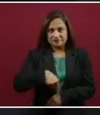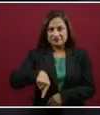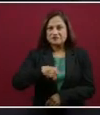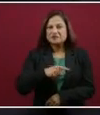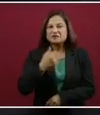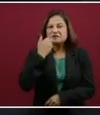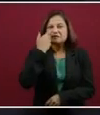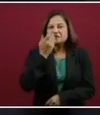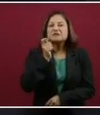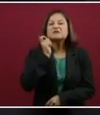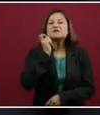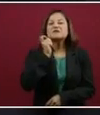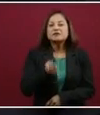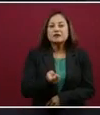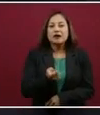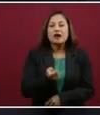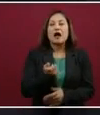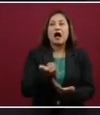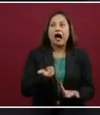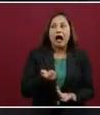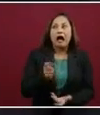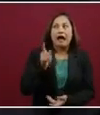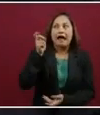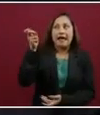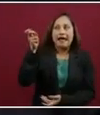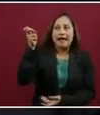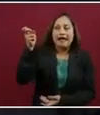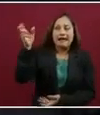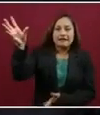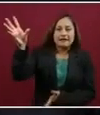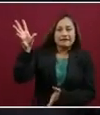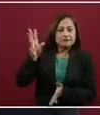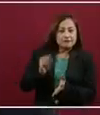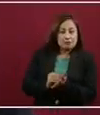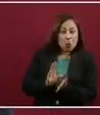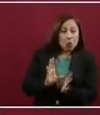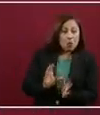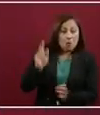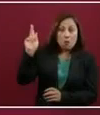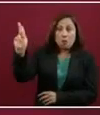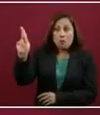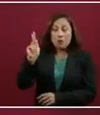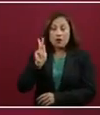Llevar a cabo algo parecido. Y no necesitamos